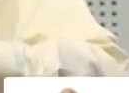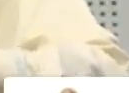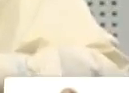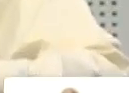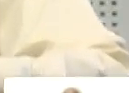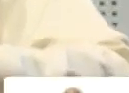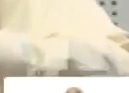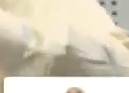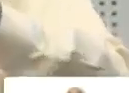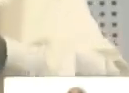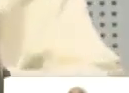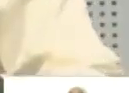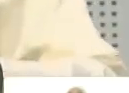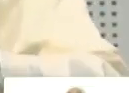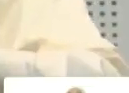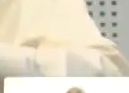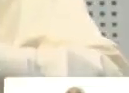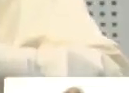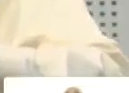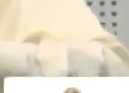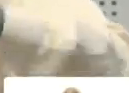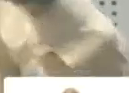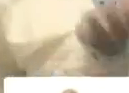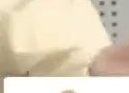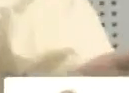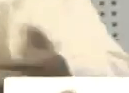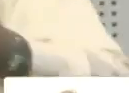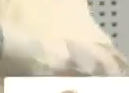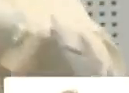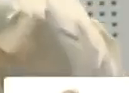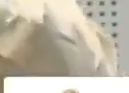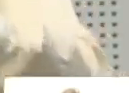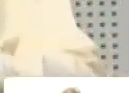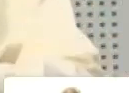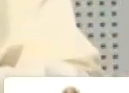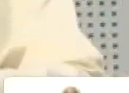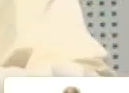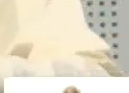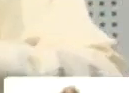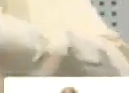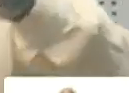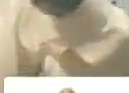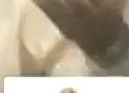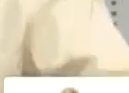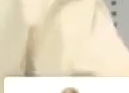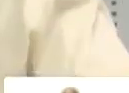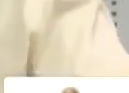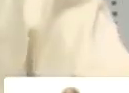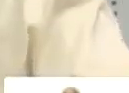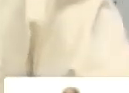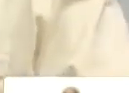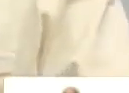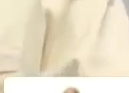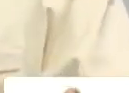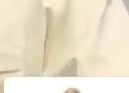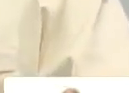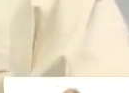momento fue una alternativa al ALCA, una alternativa al neoliberalismo.